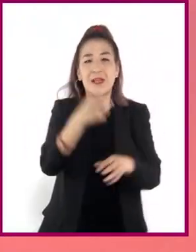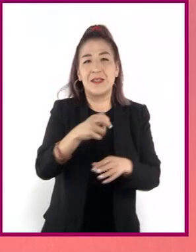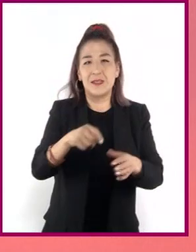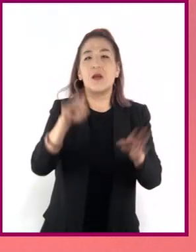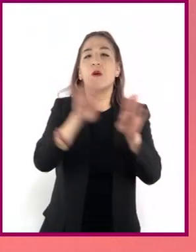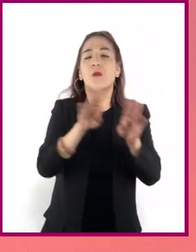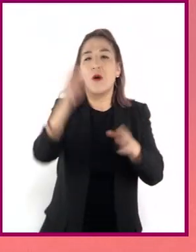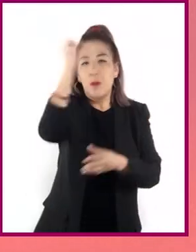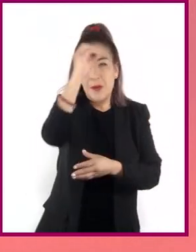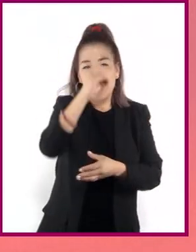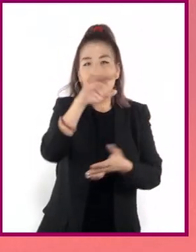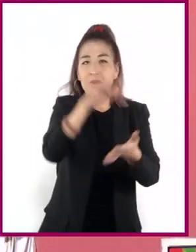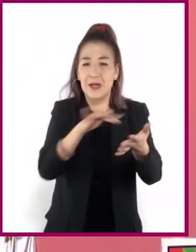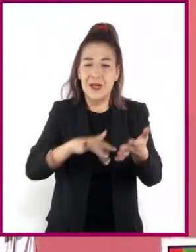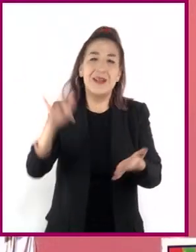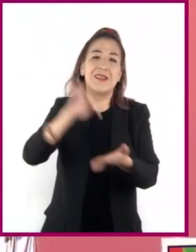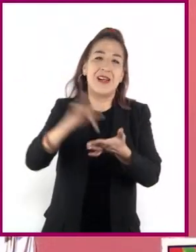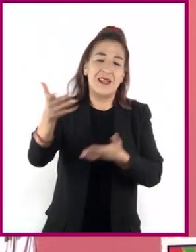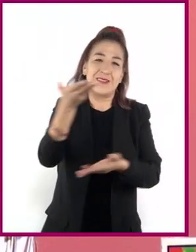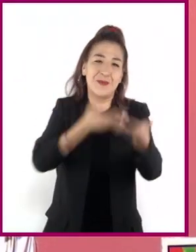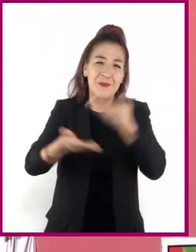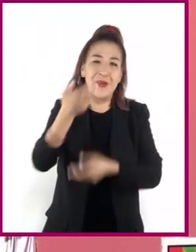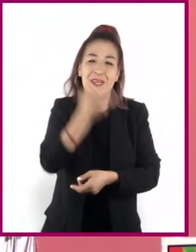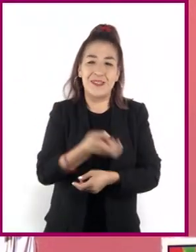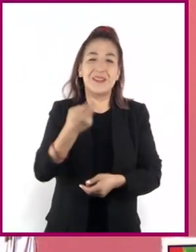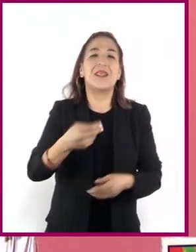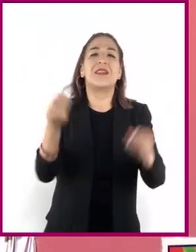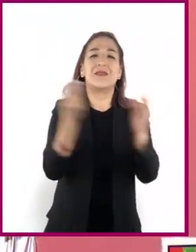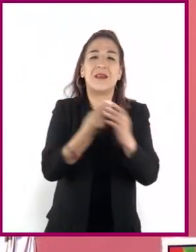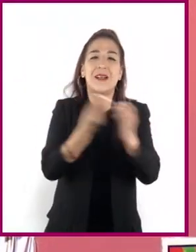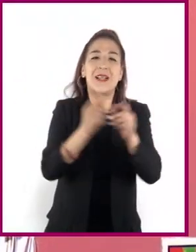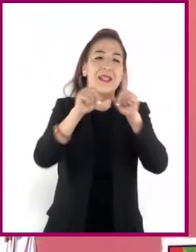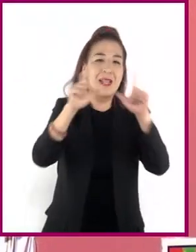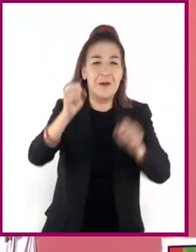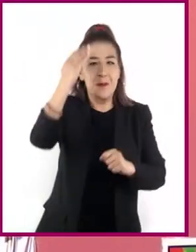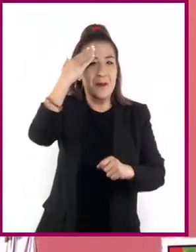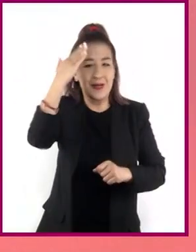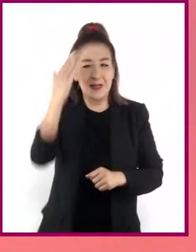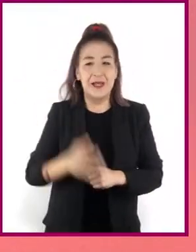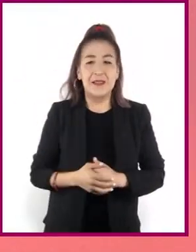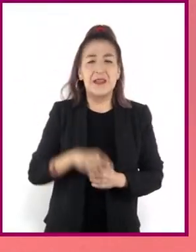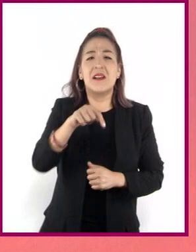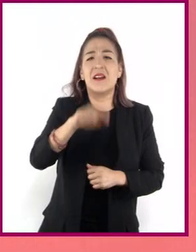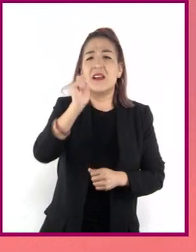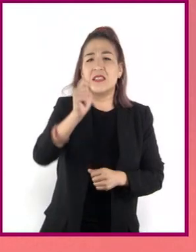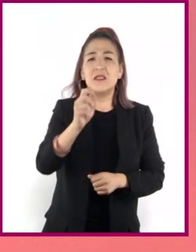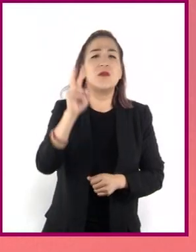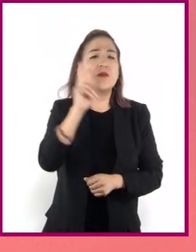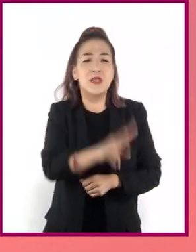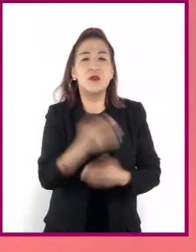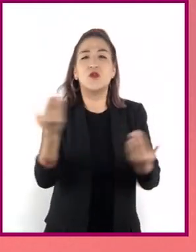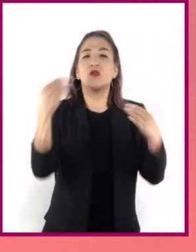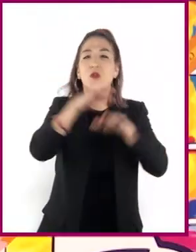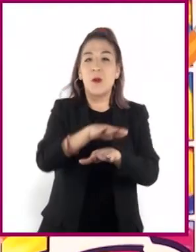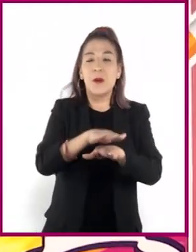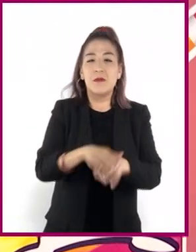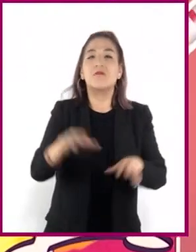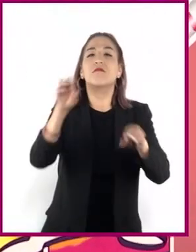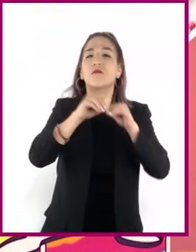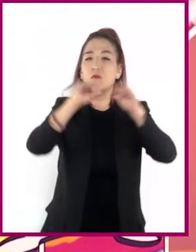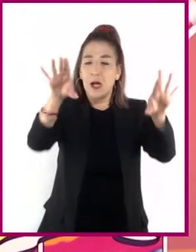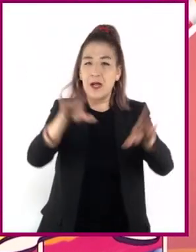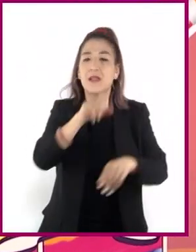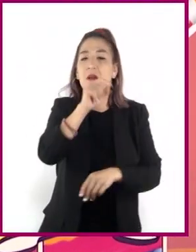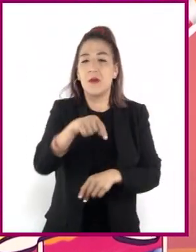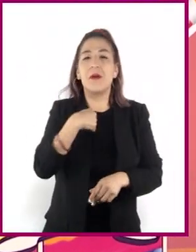de opinión gracias por compartir con nosotros esta sesión de lengua materna en la que hemos escuchado sobre editó y publicó